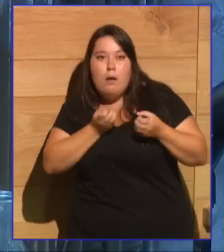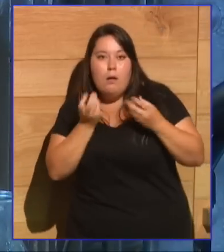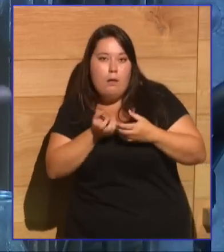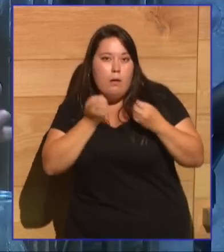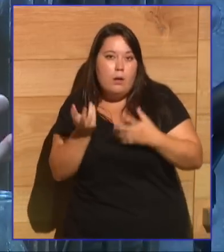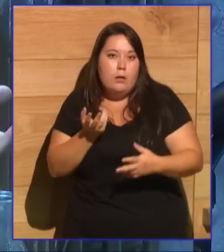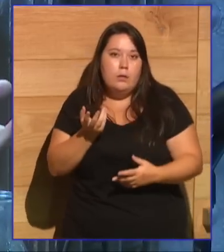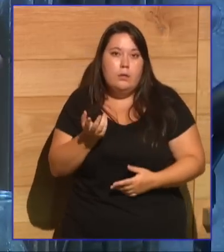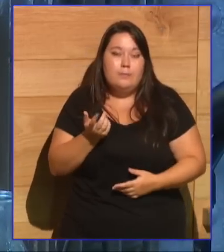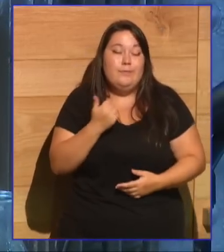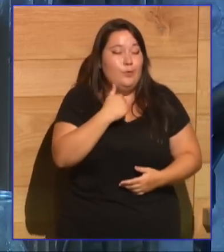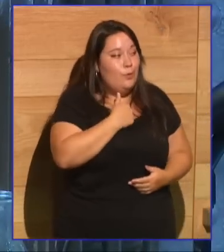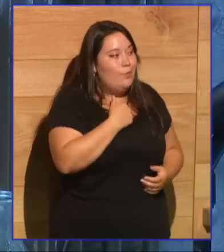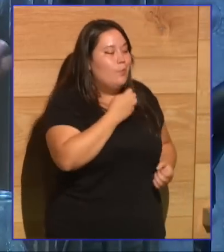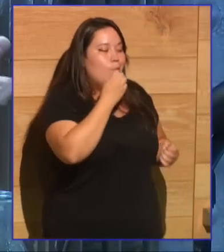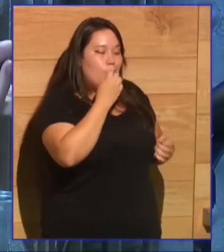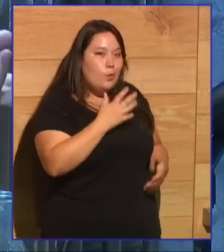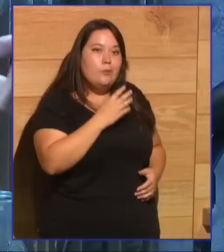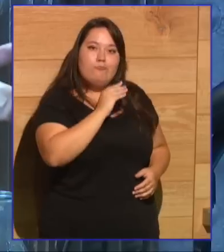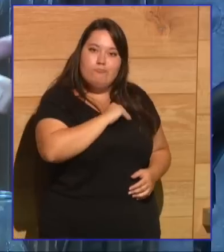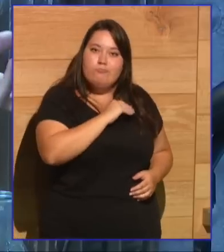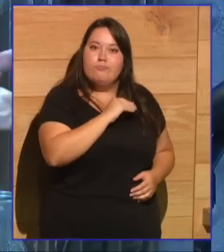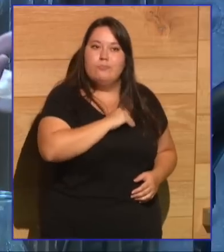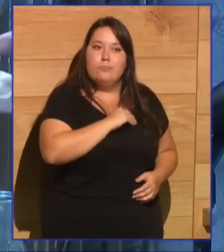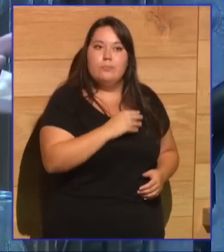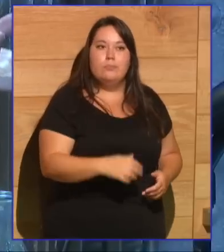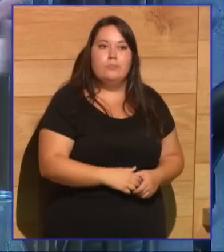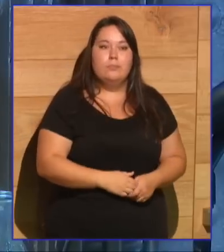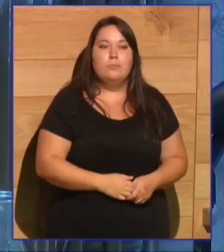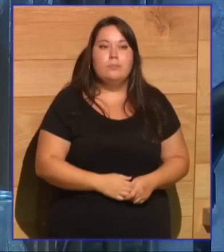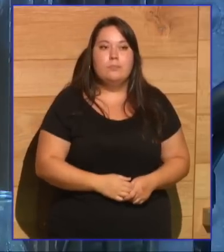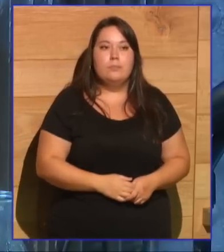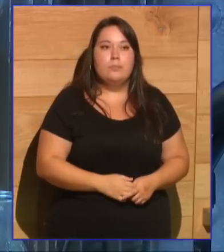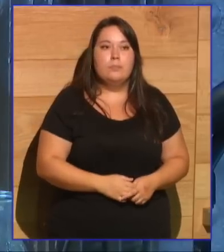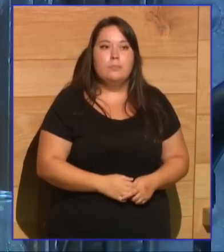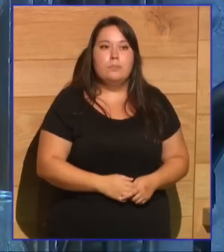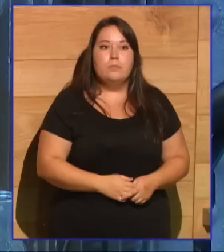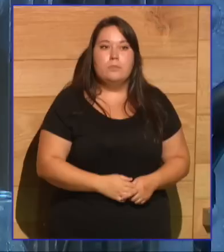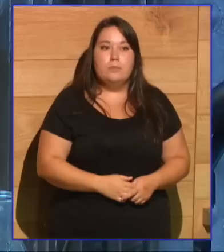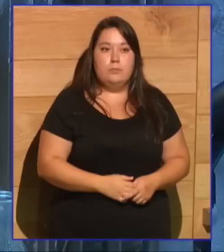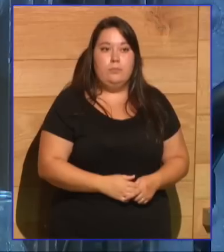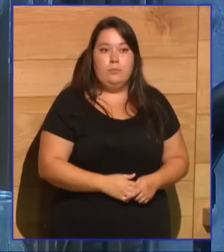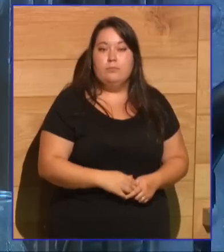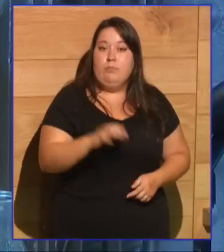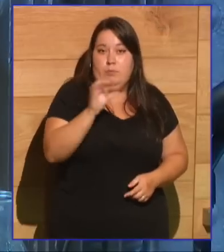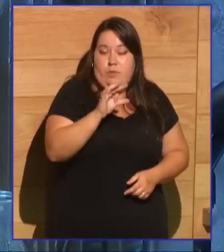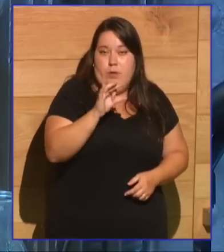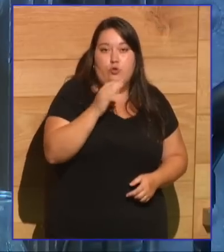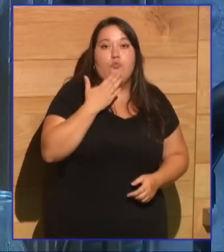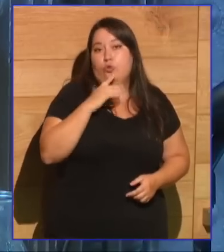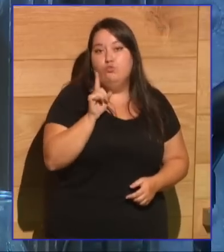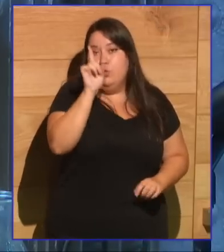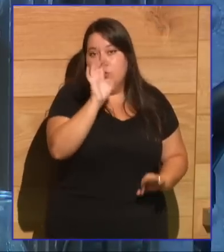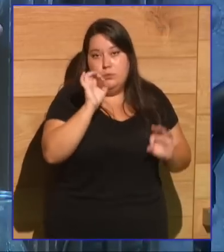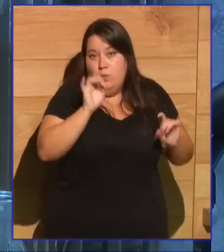juez que es que soy muy bueno el que le da con el gen steven spielberg nos quitó jazz y sabe perfectamente que si él es muy bueno porque es un dios